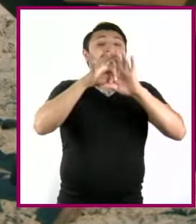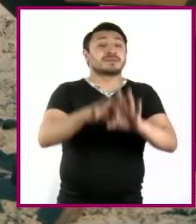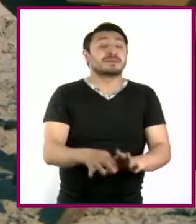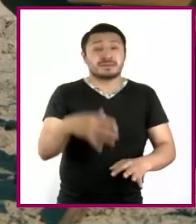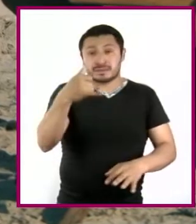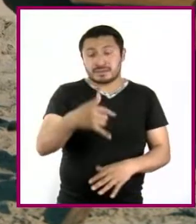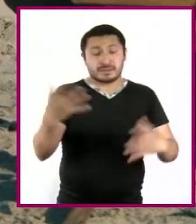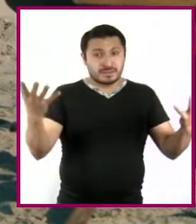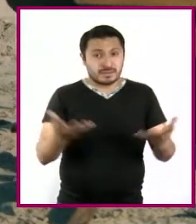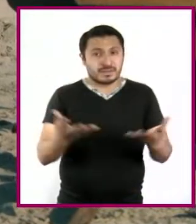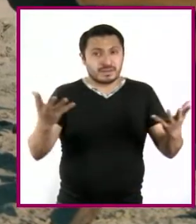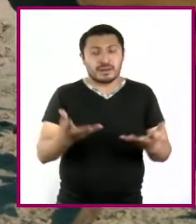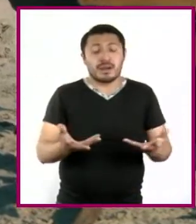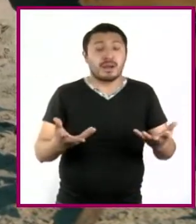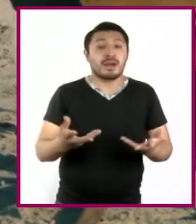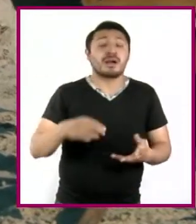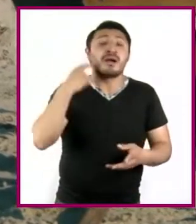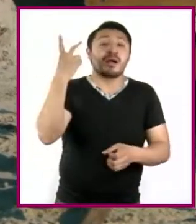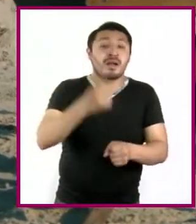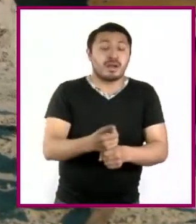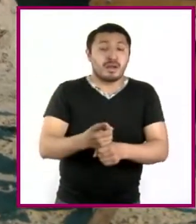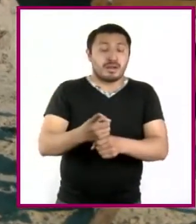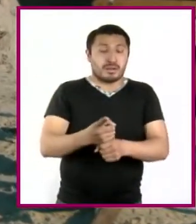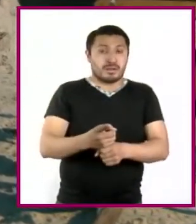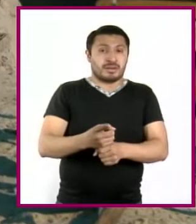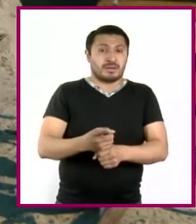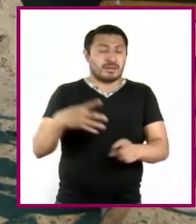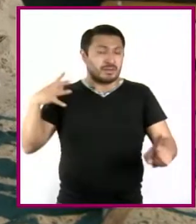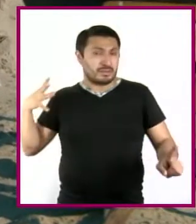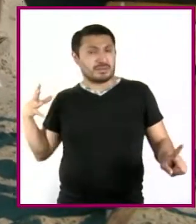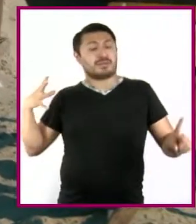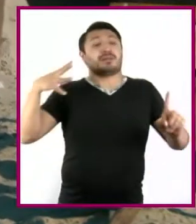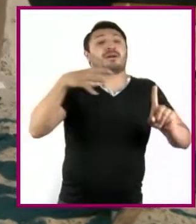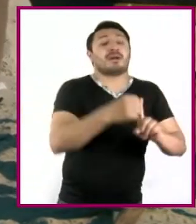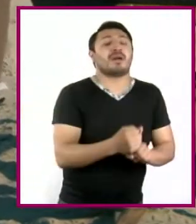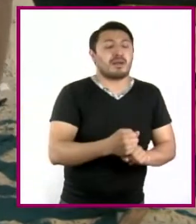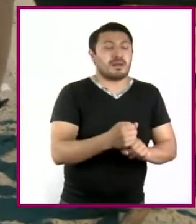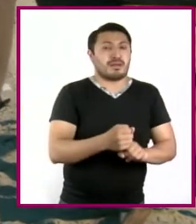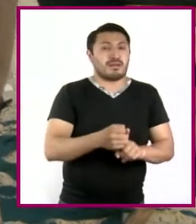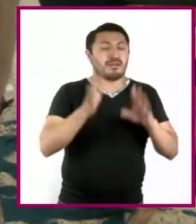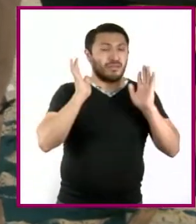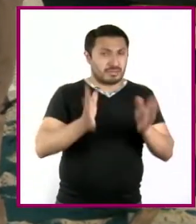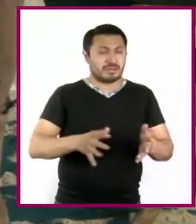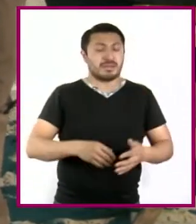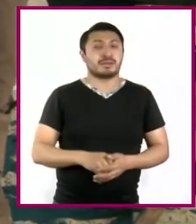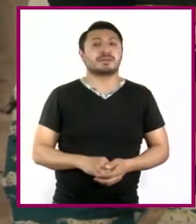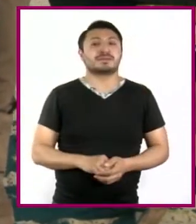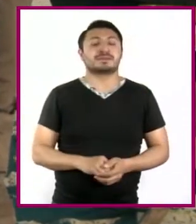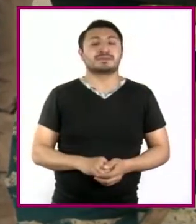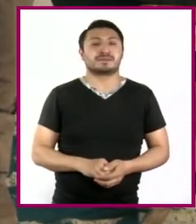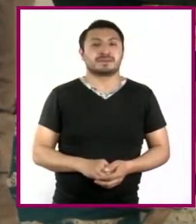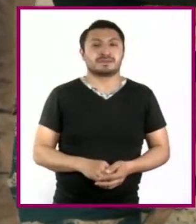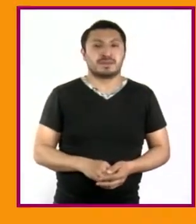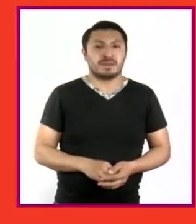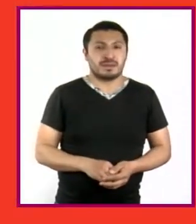y se realizaron con la voluntad de alcanzar su objetivo como lo han hecho.